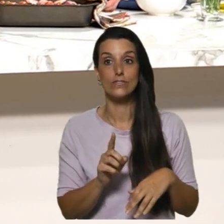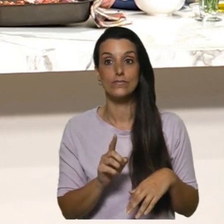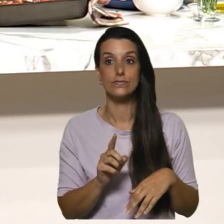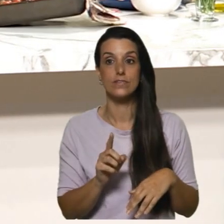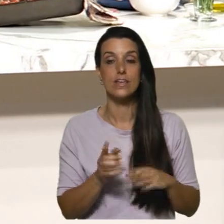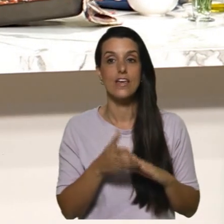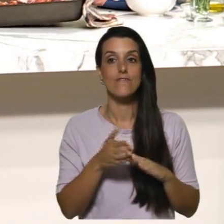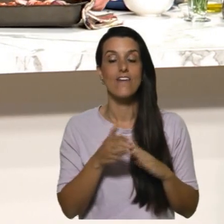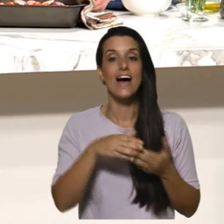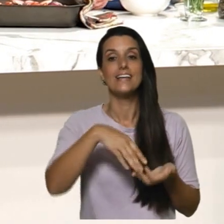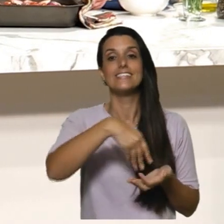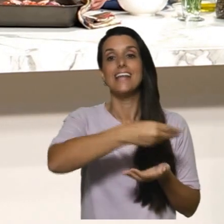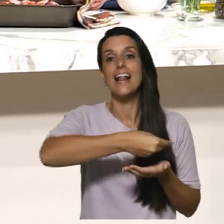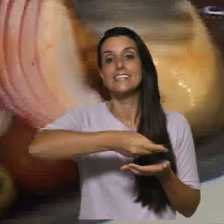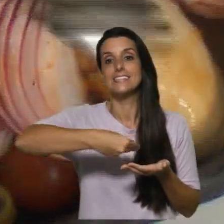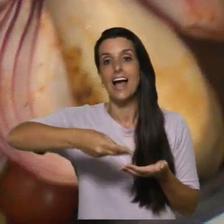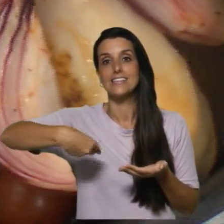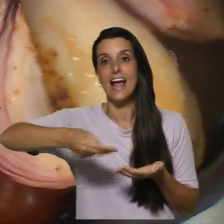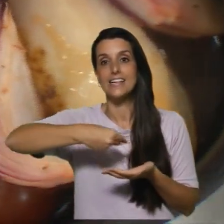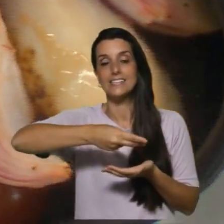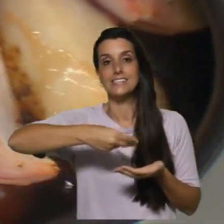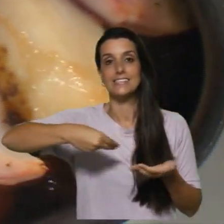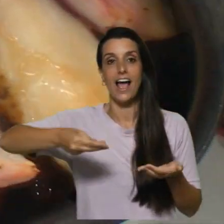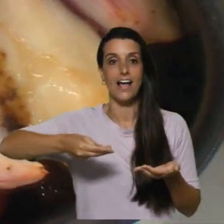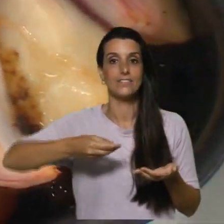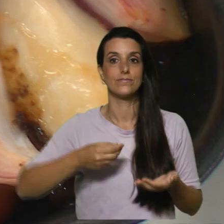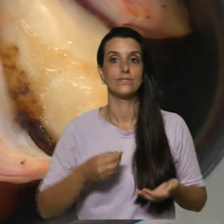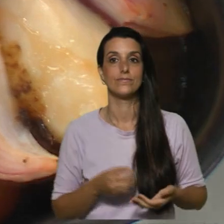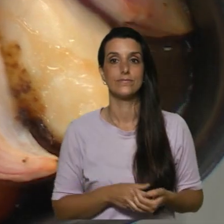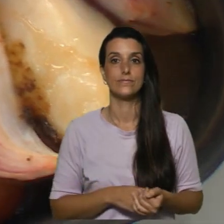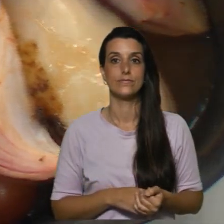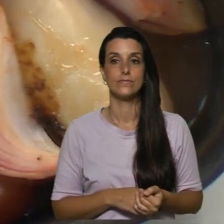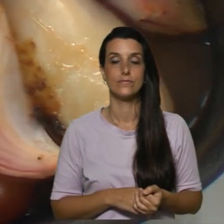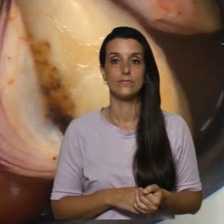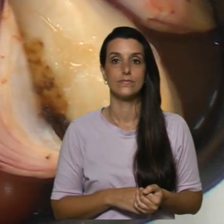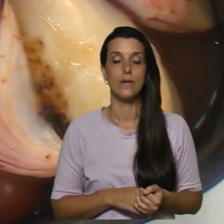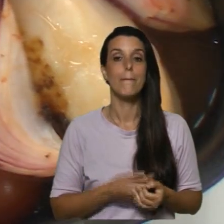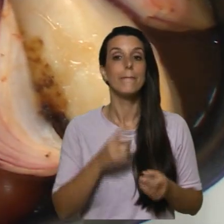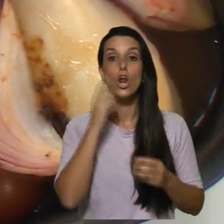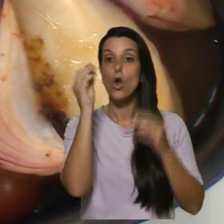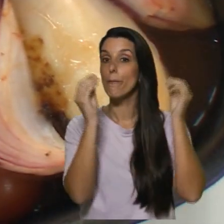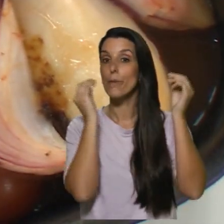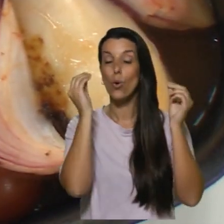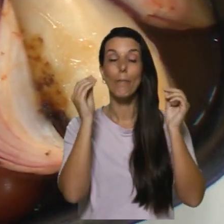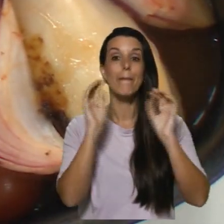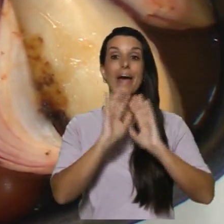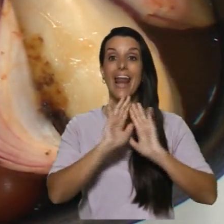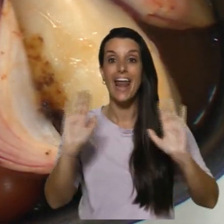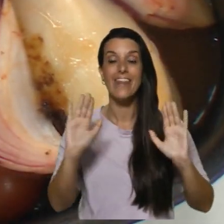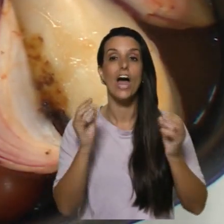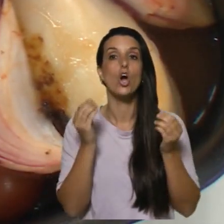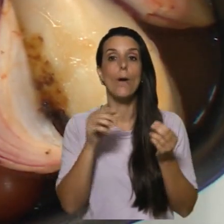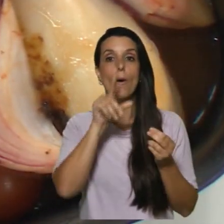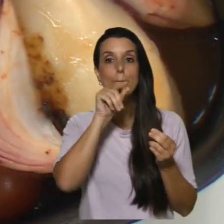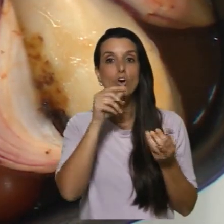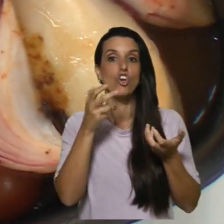Y vas salseando. ¿El que queda debajo? Claro. Pero no te preocupes que para nada esto te va a quedar como un